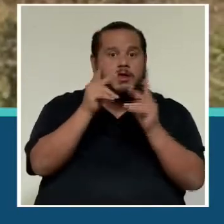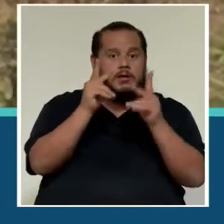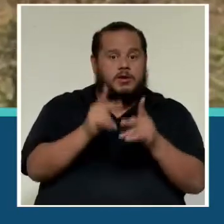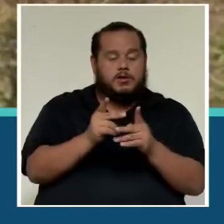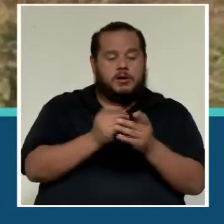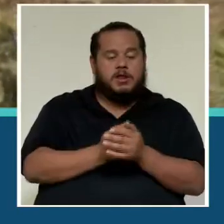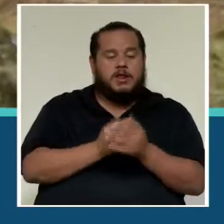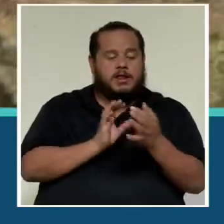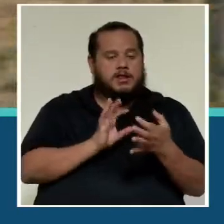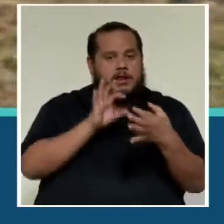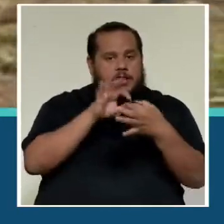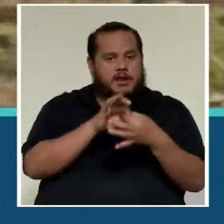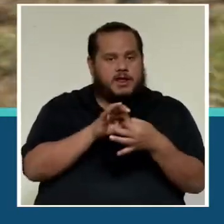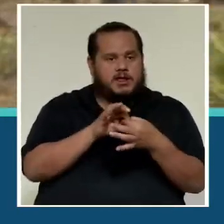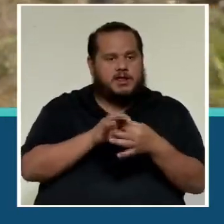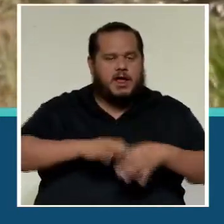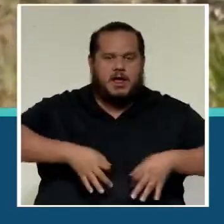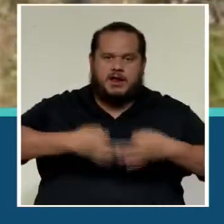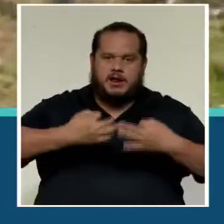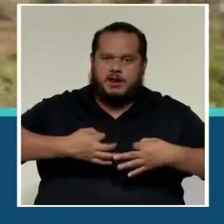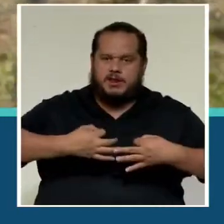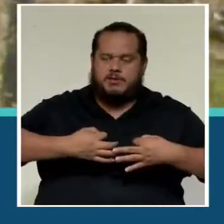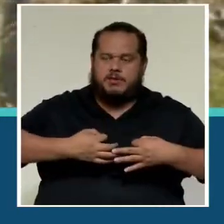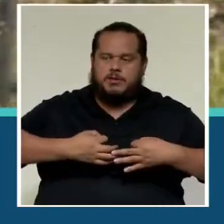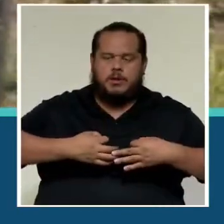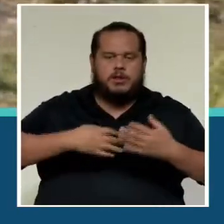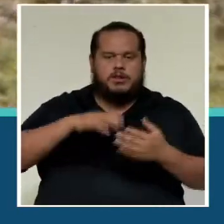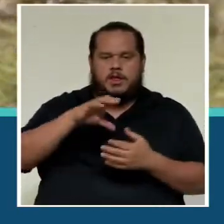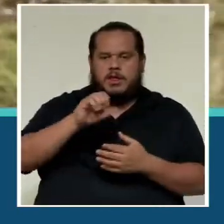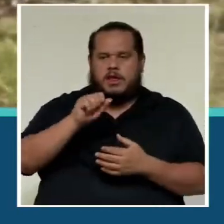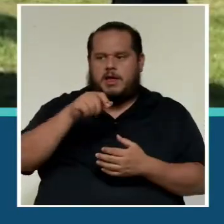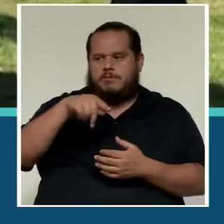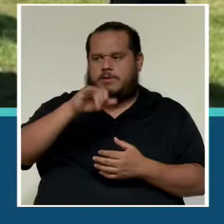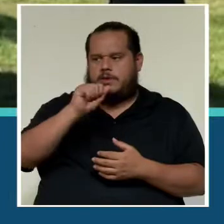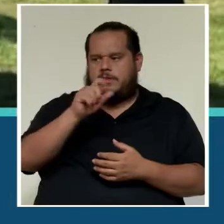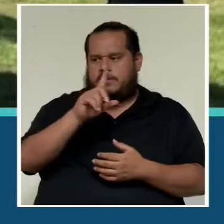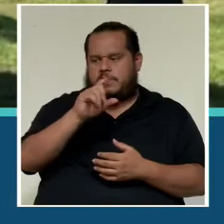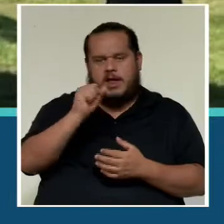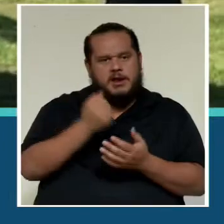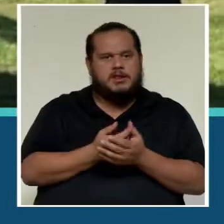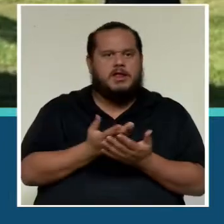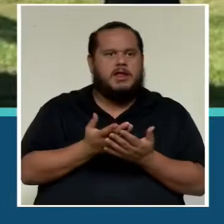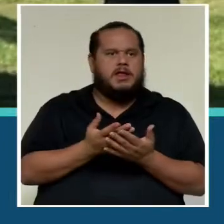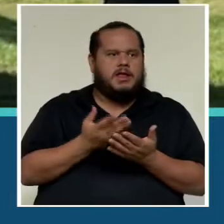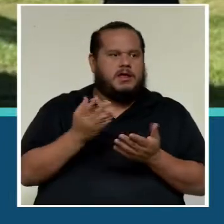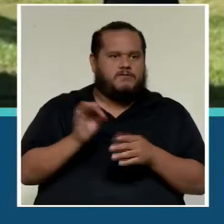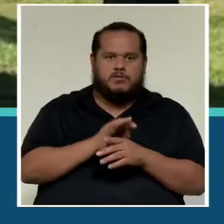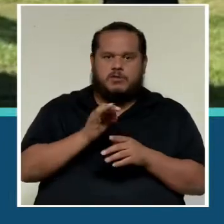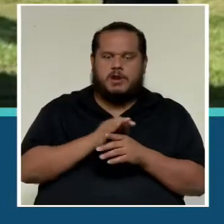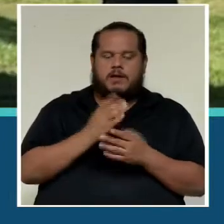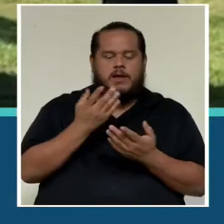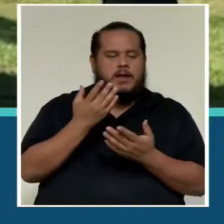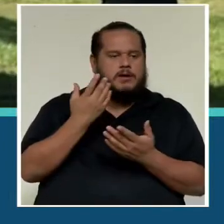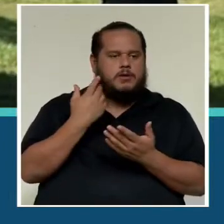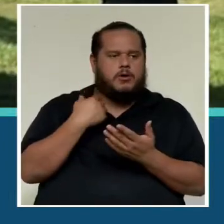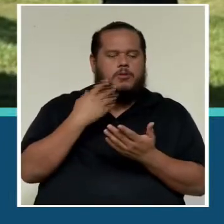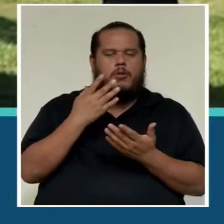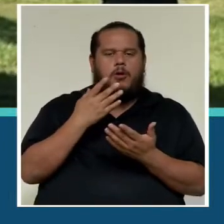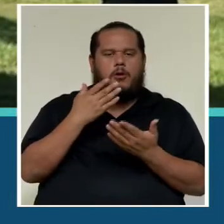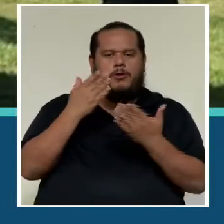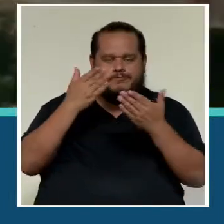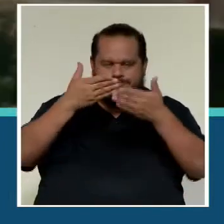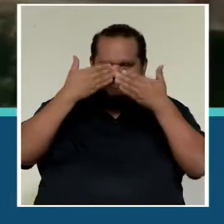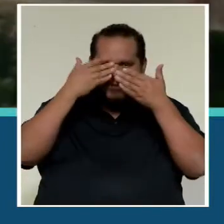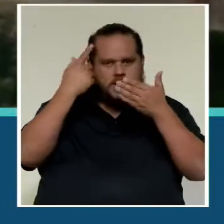estarían ligadas a la legitimación de capitales, colocando negocios que servían como mampara para este